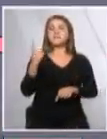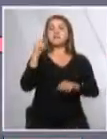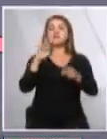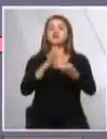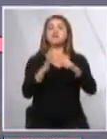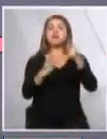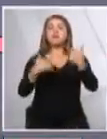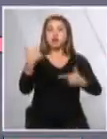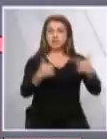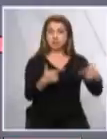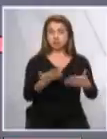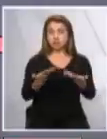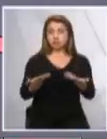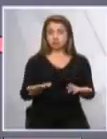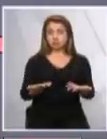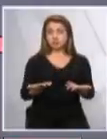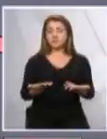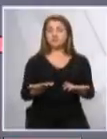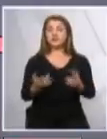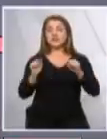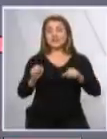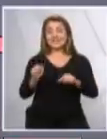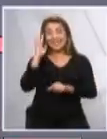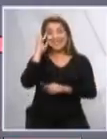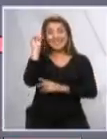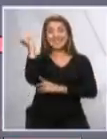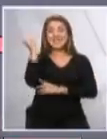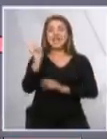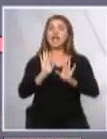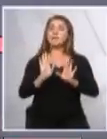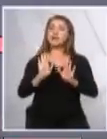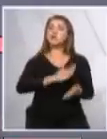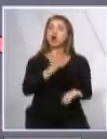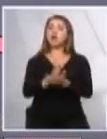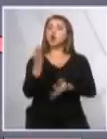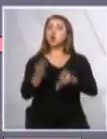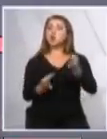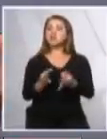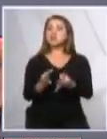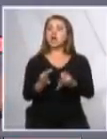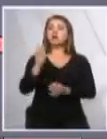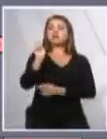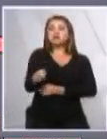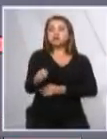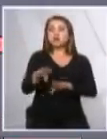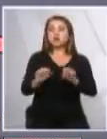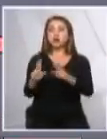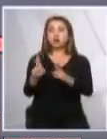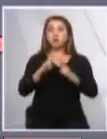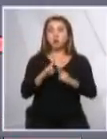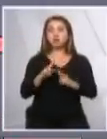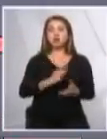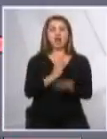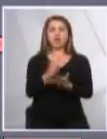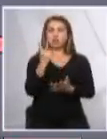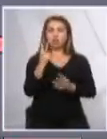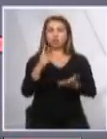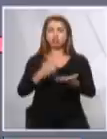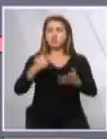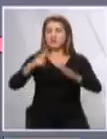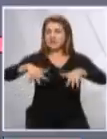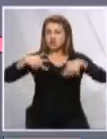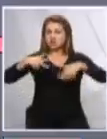político. Y por tanto, esta idea de que esperemos hasta que la justicia falle, que puede además fallar de aquí al año